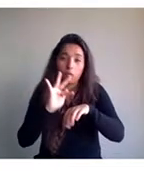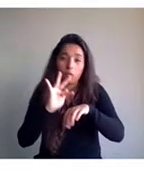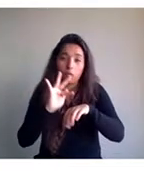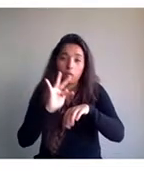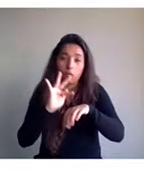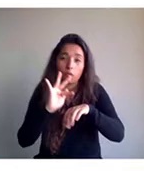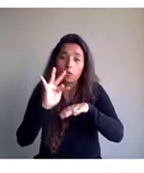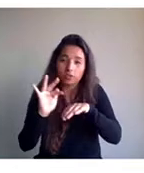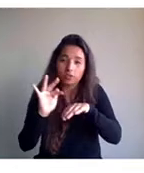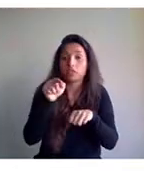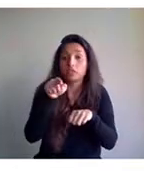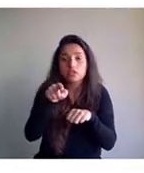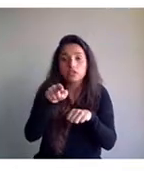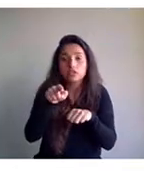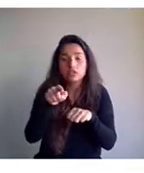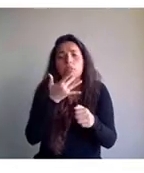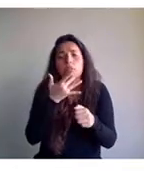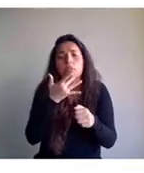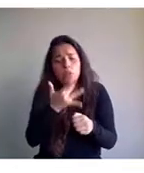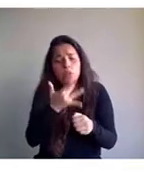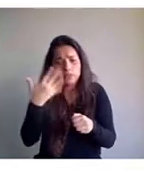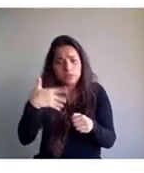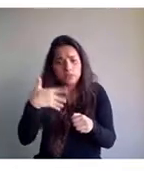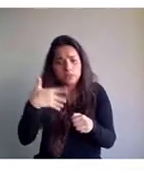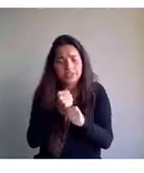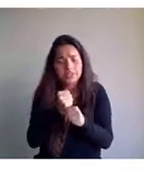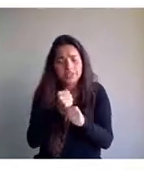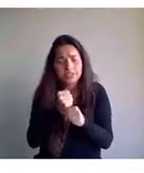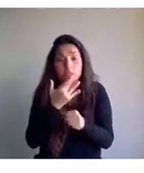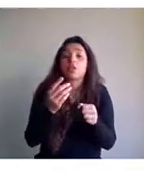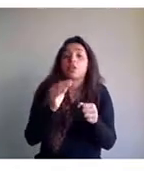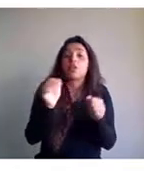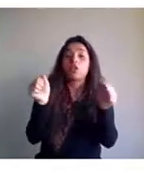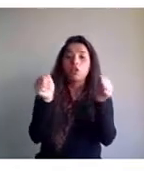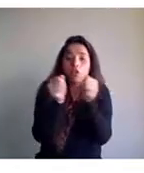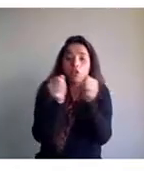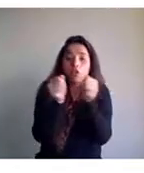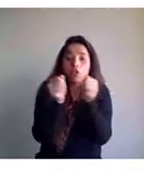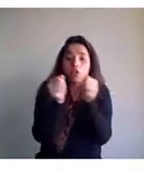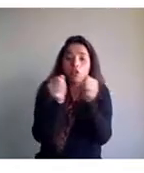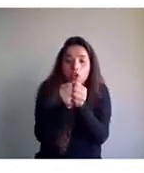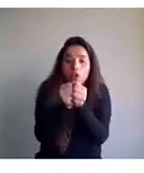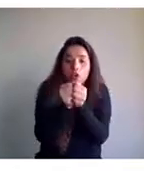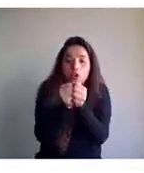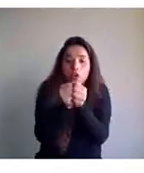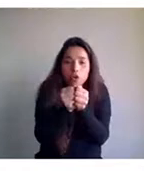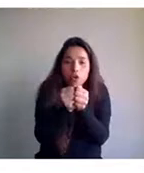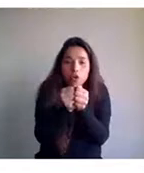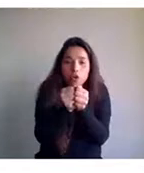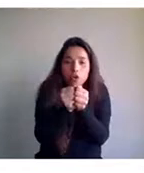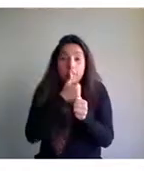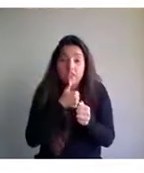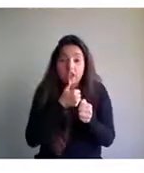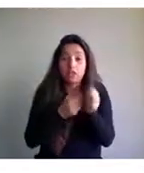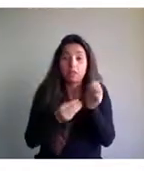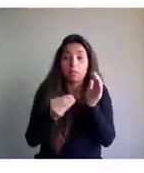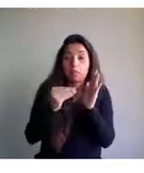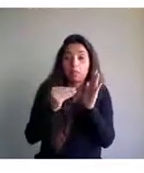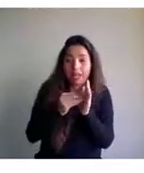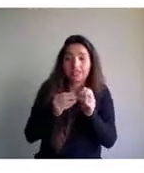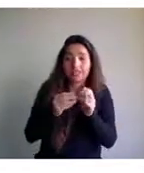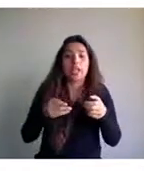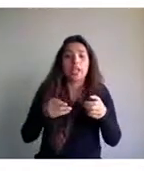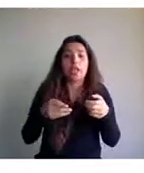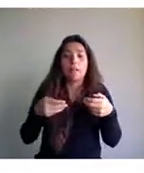público por el resort por el sector privado la cooperación pesa la cooperación con la sociedad en general y en este caso